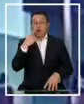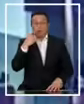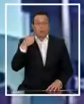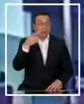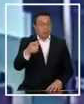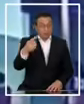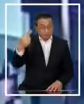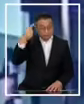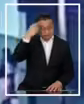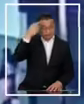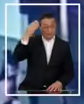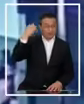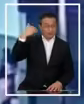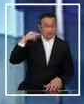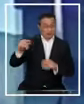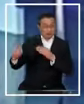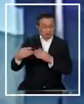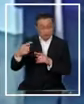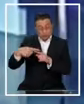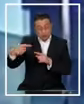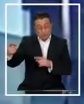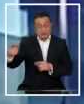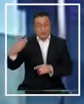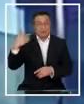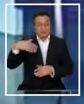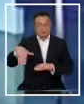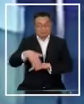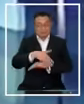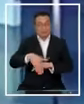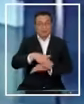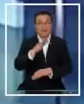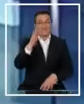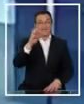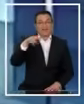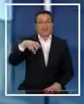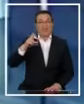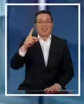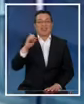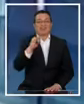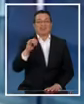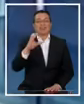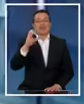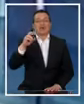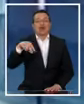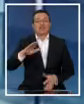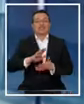baleado en la cabeza a pocas cuadras en el histórico portal Fernández Concha.